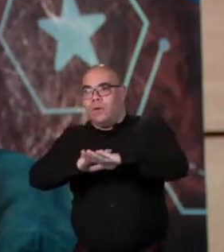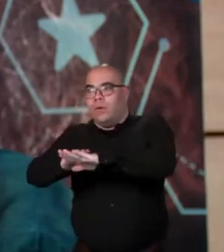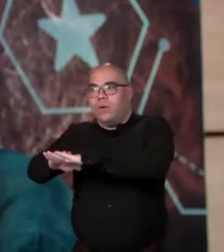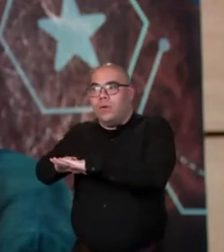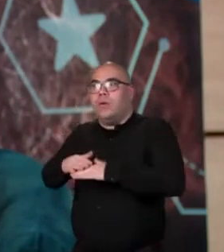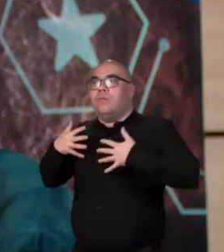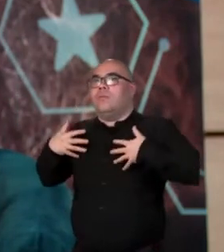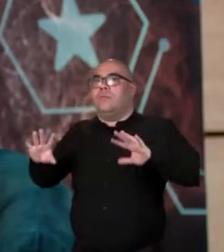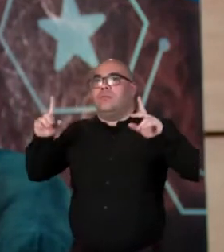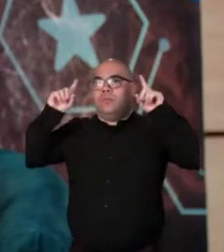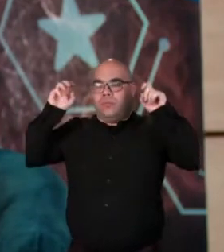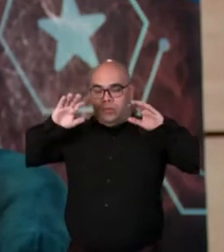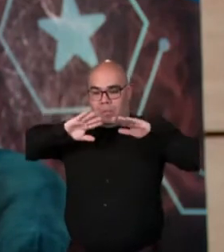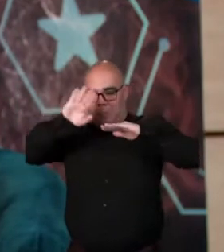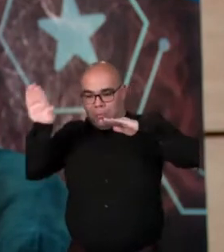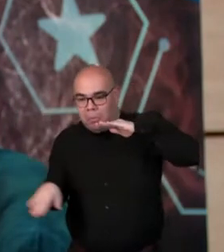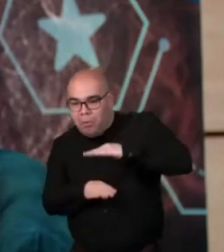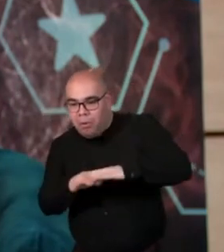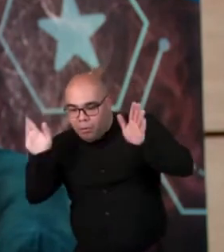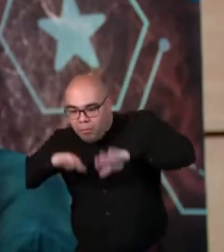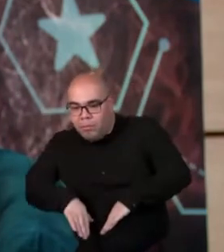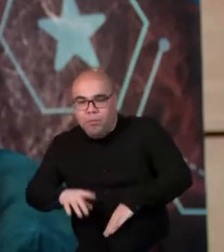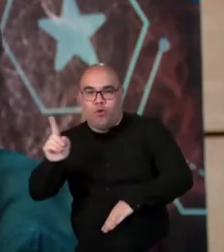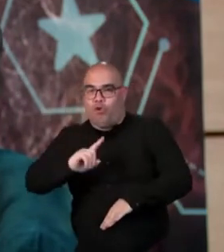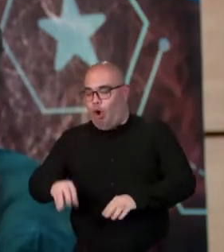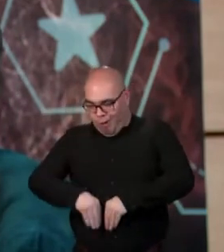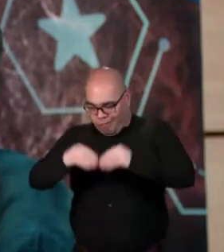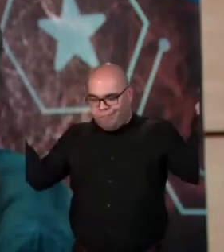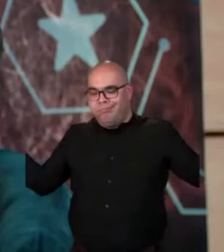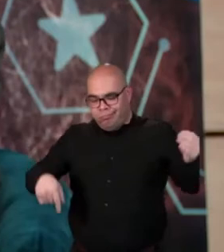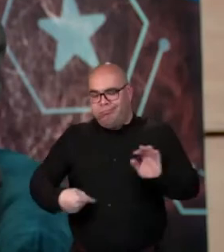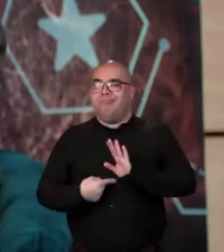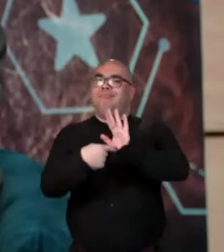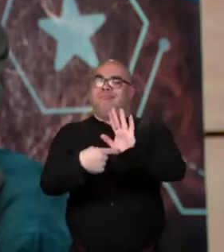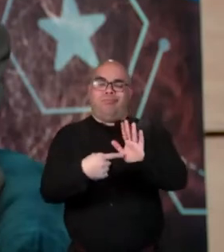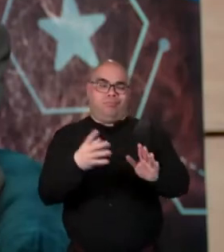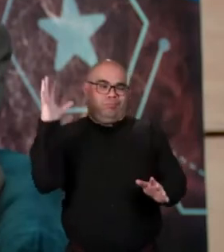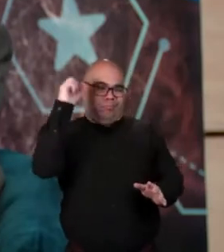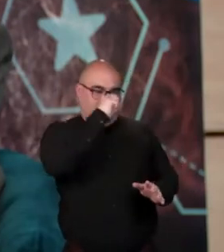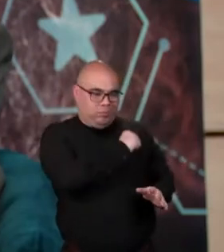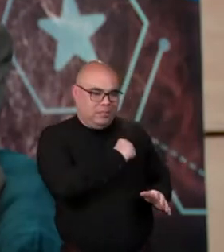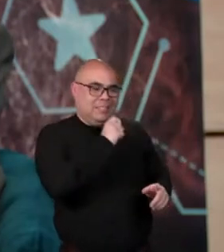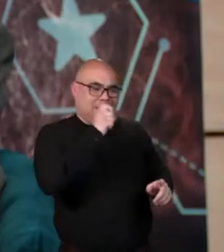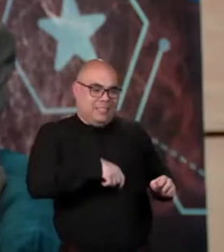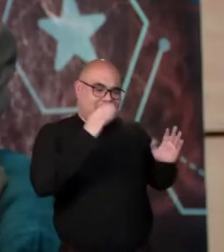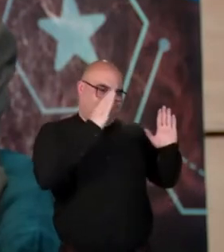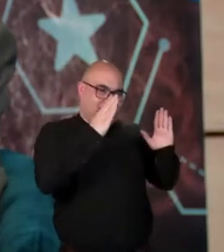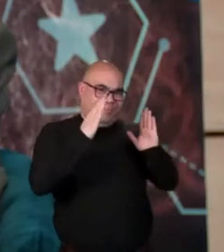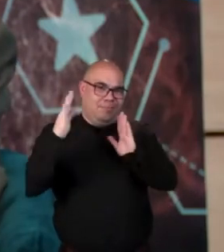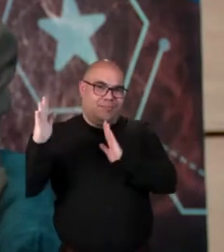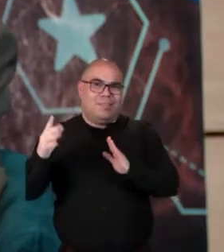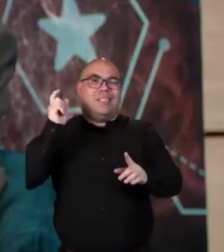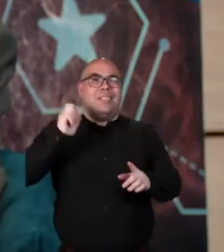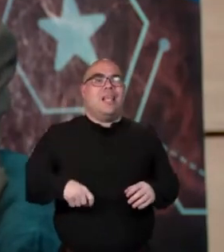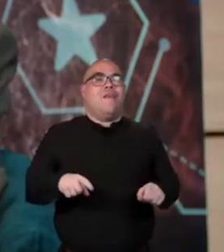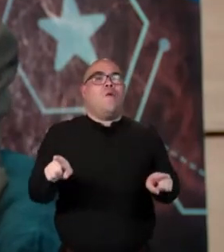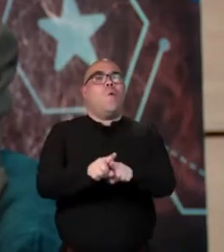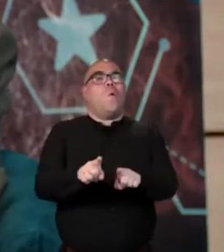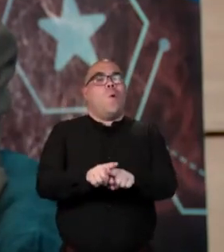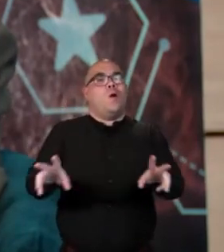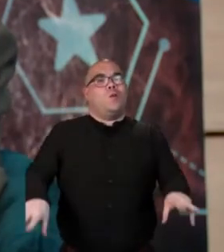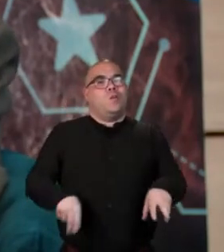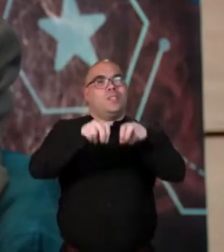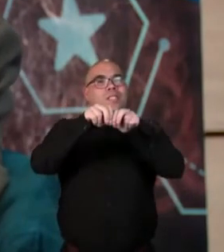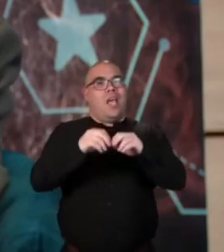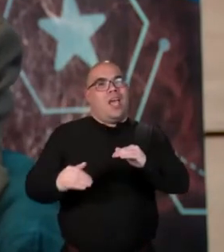escondidas debajo están ahí y debemos atenderlas si queremos realmente contribuir a una sociedad más equitativa más